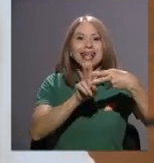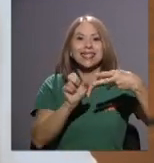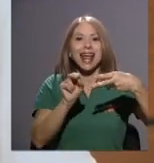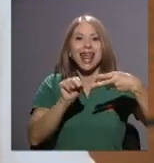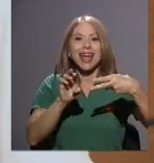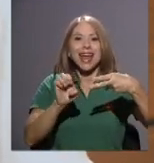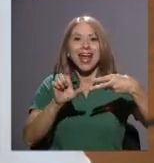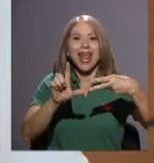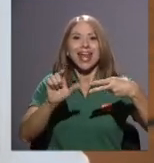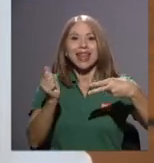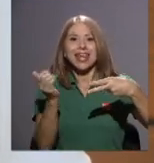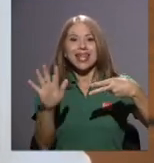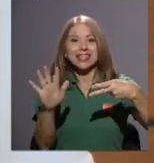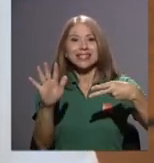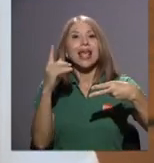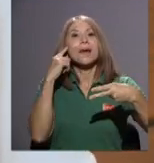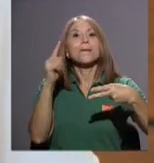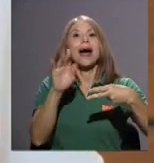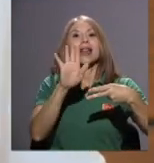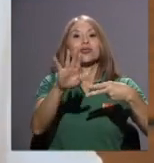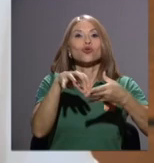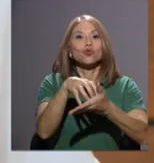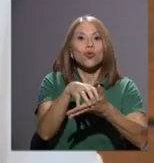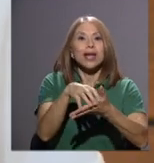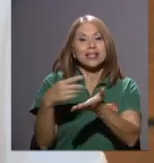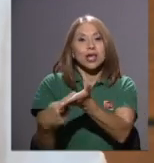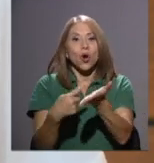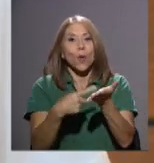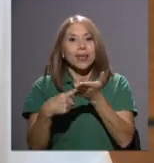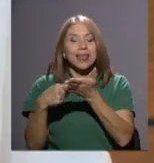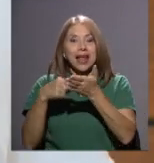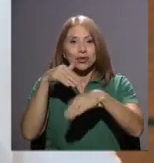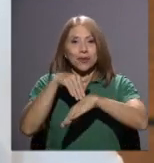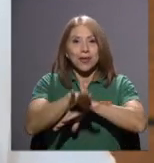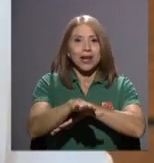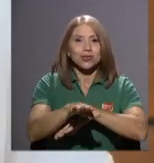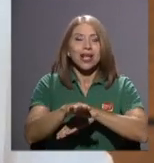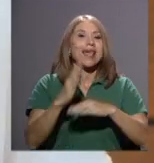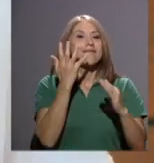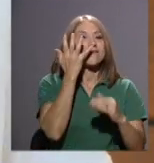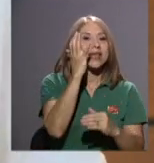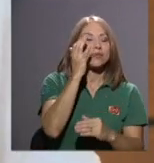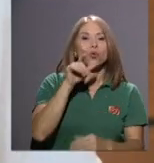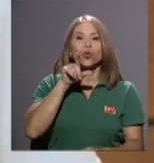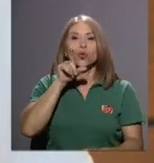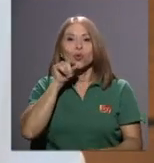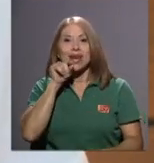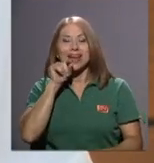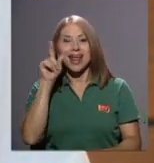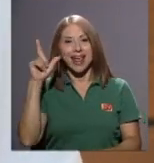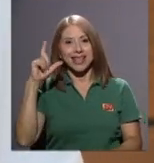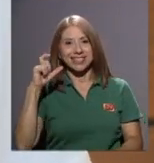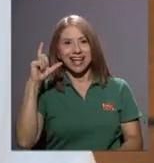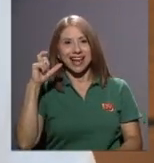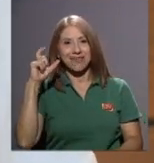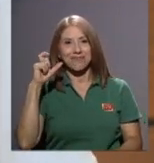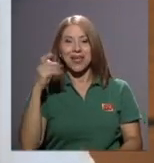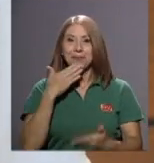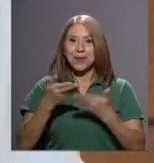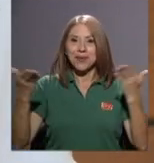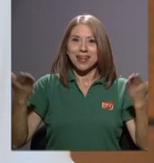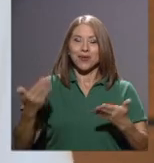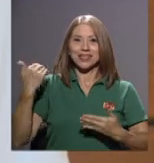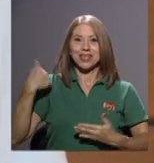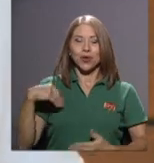#EnEl15 para enviarle sus dudas y comentarios en nuestro Facebook, Twitter e Instagram también. Bienvenido al señor Adalid